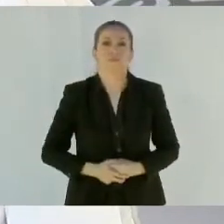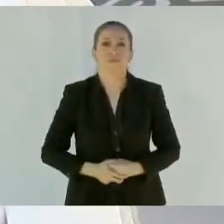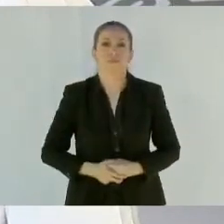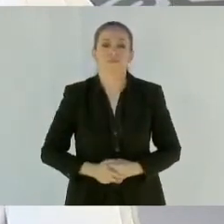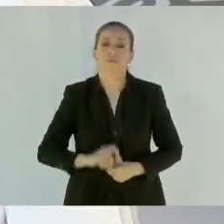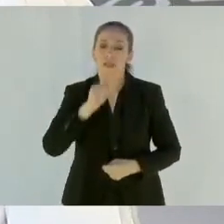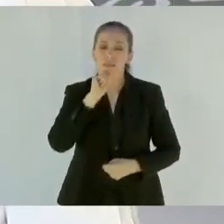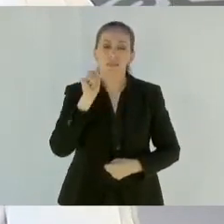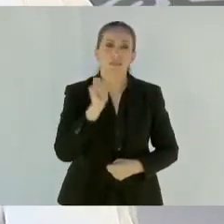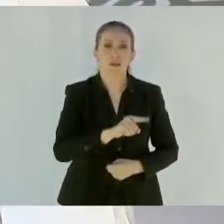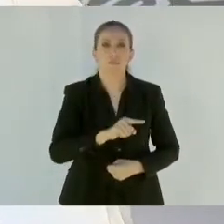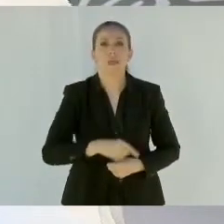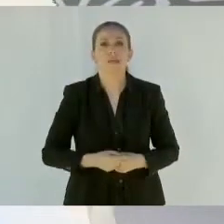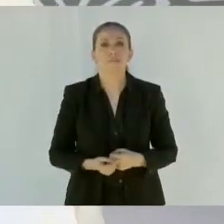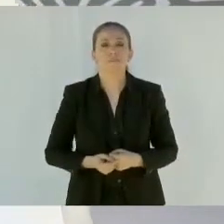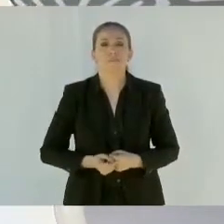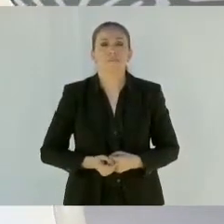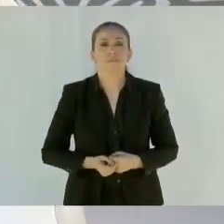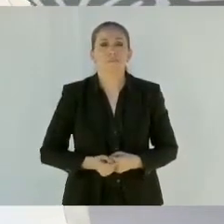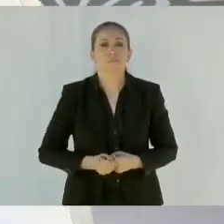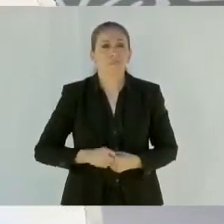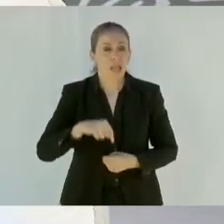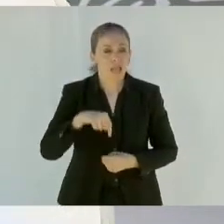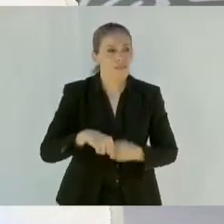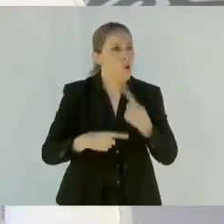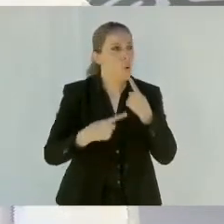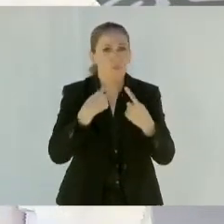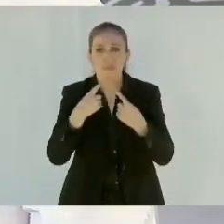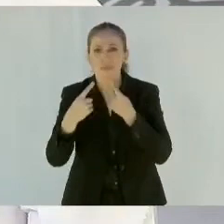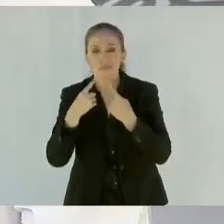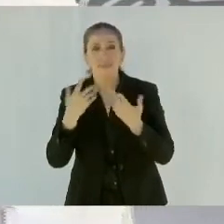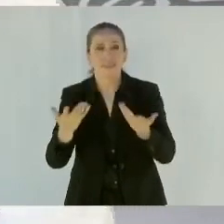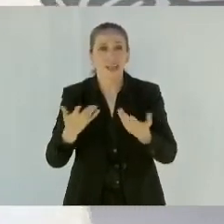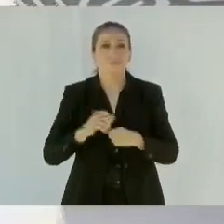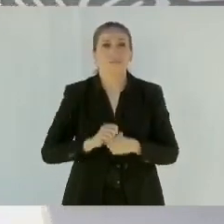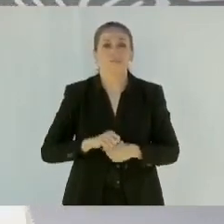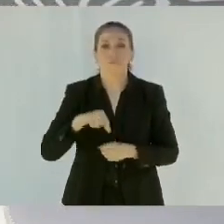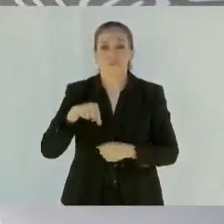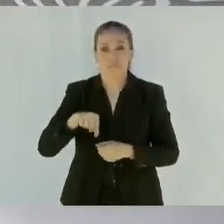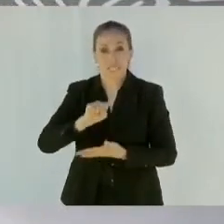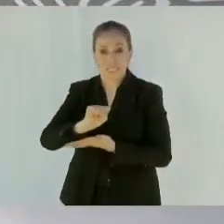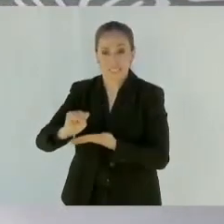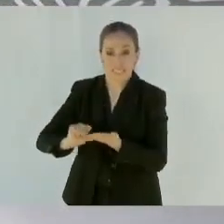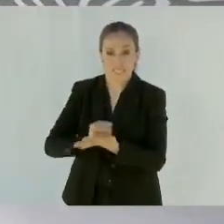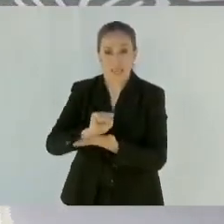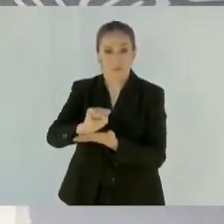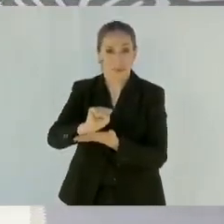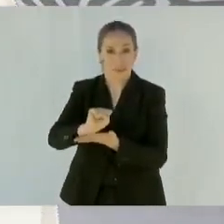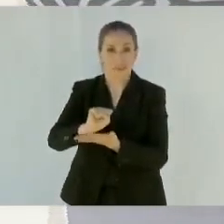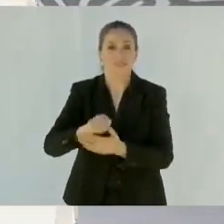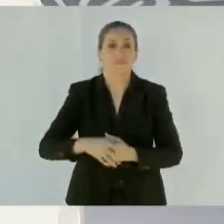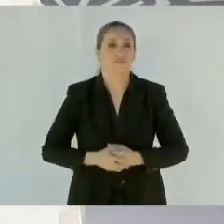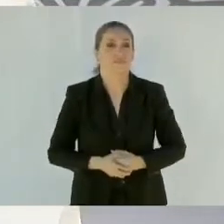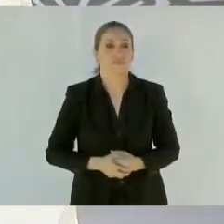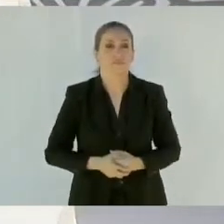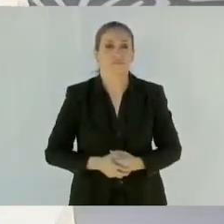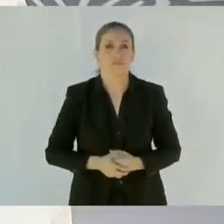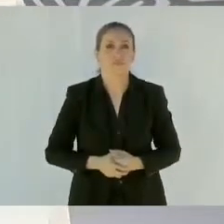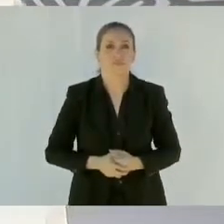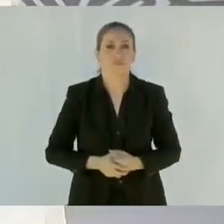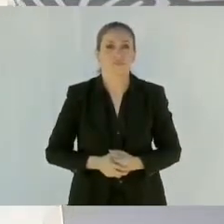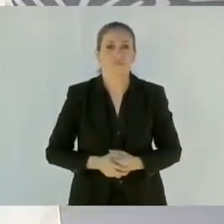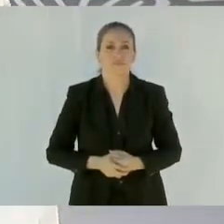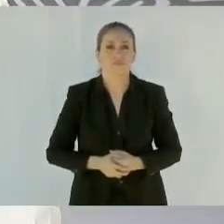comentar aquí en Sabinas que no hemos dejado de ir